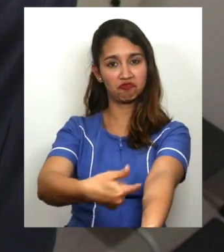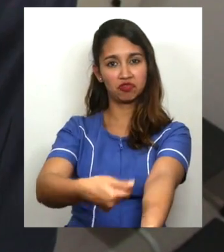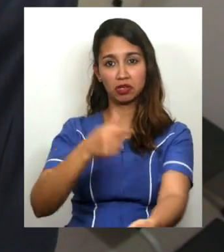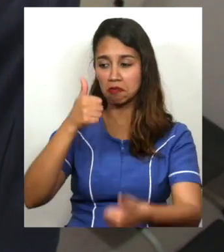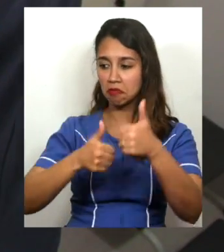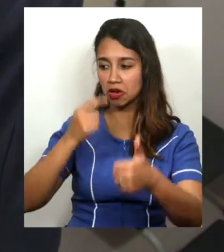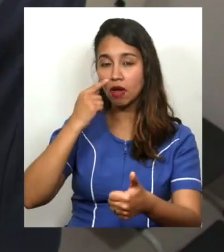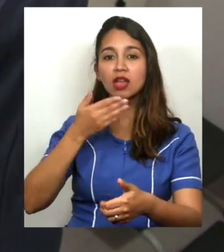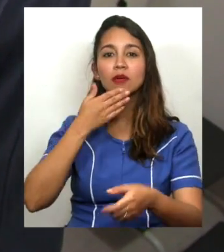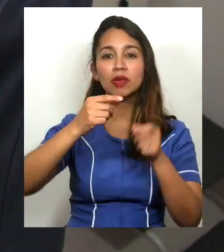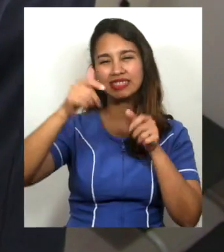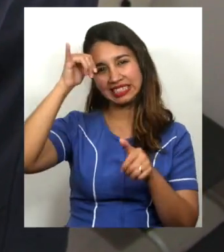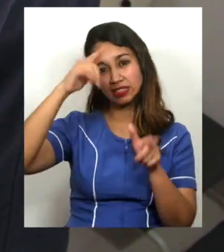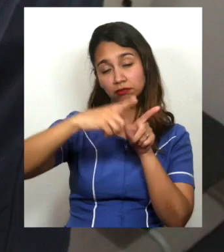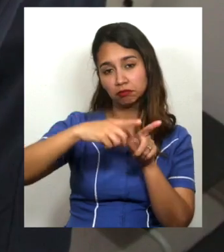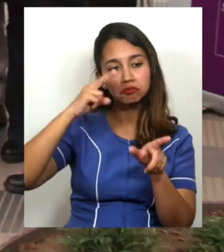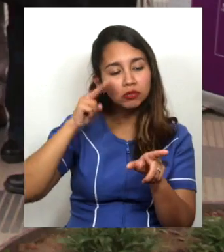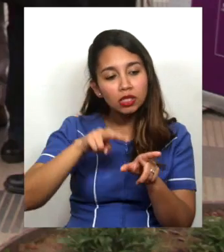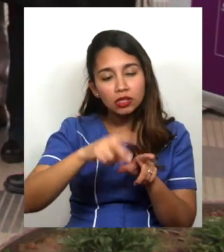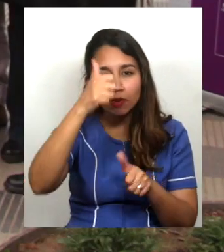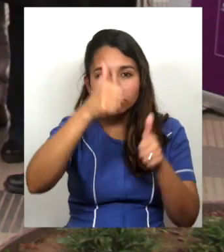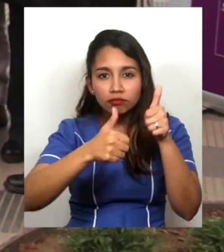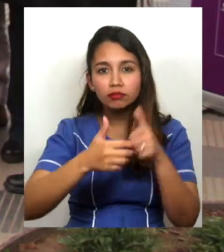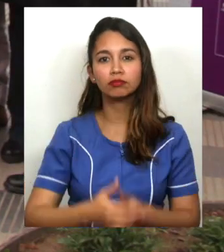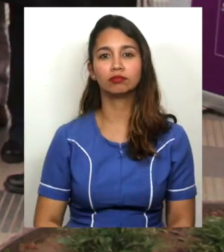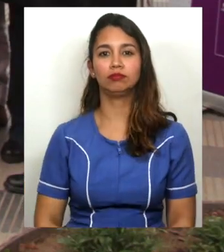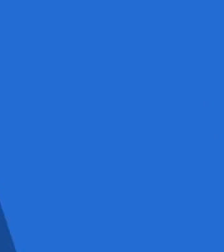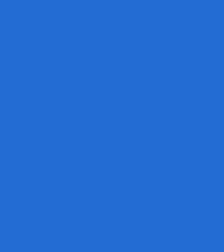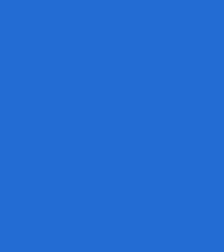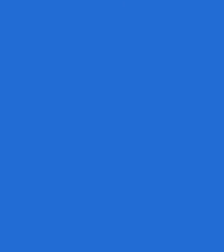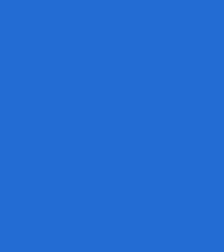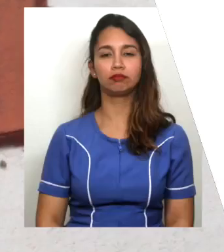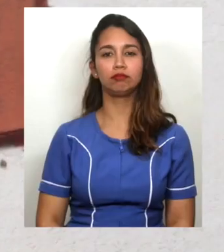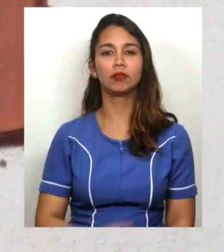exámenes preventivos y la opción de practicarse el Papa Nicolau.